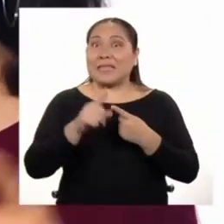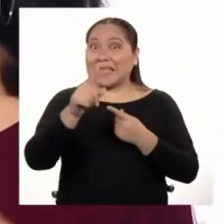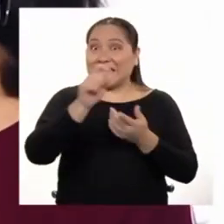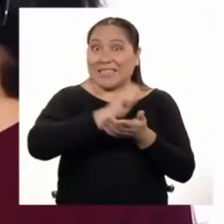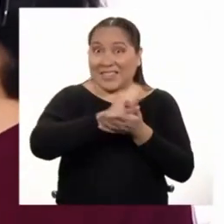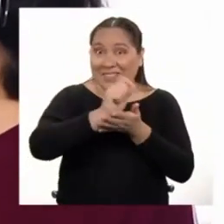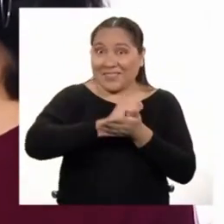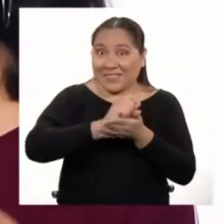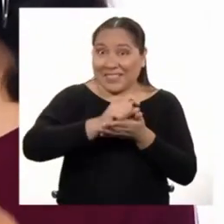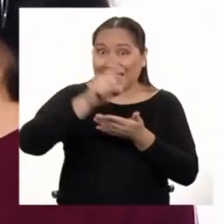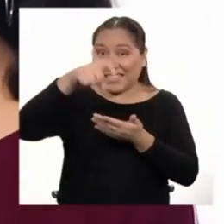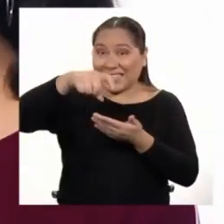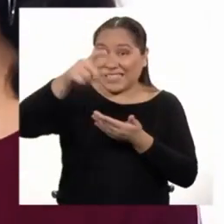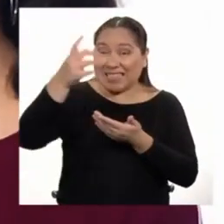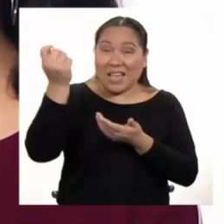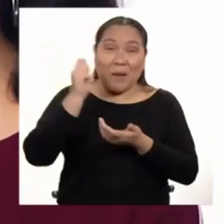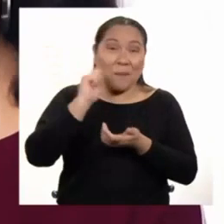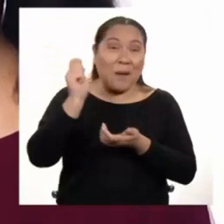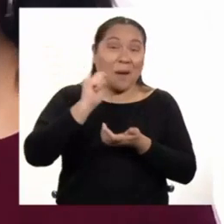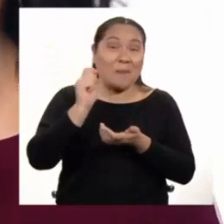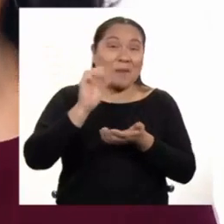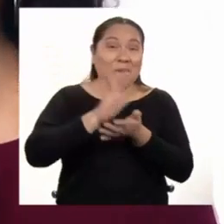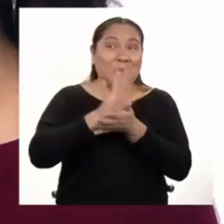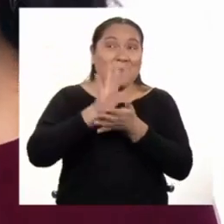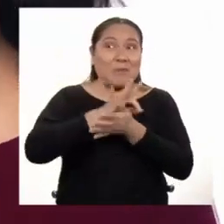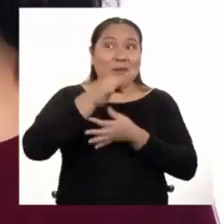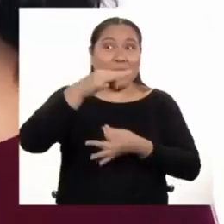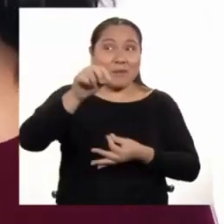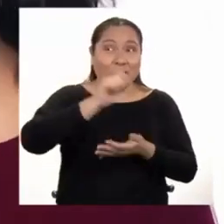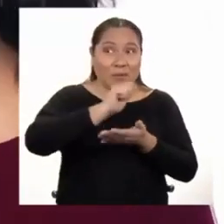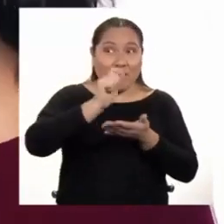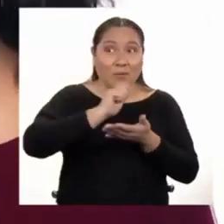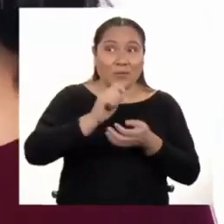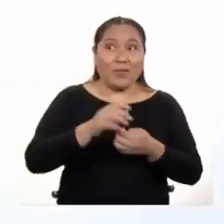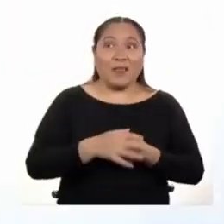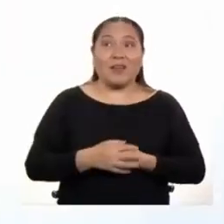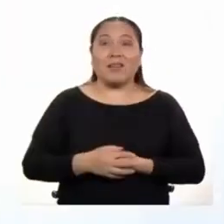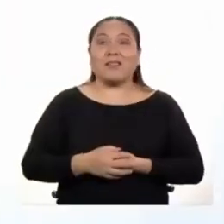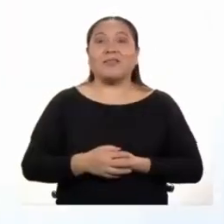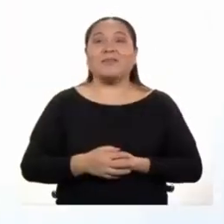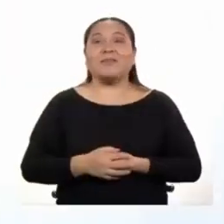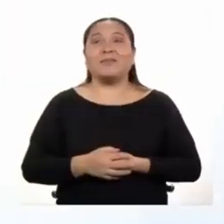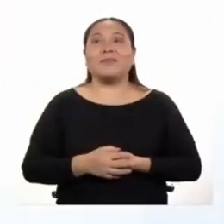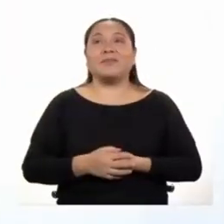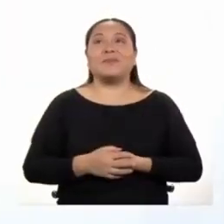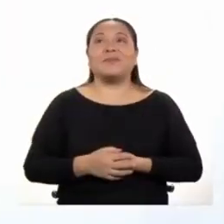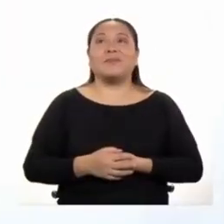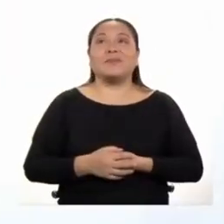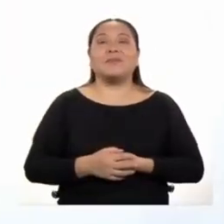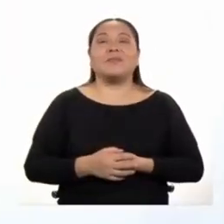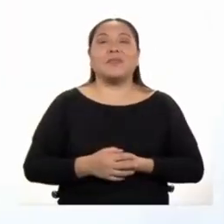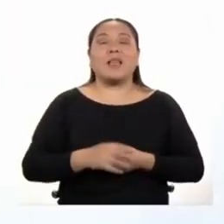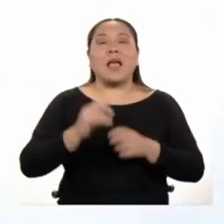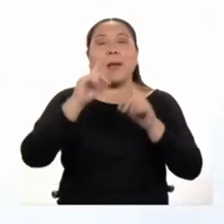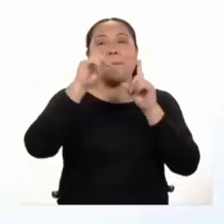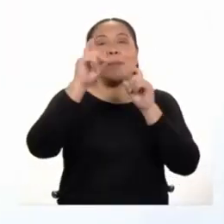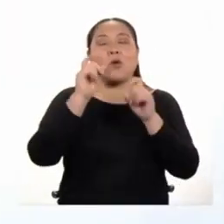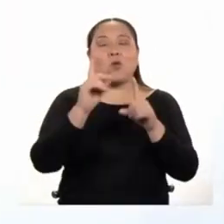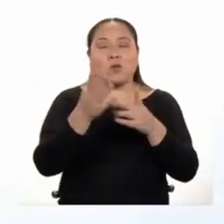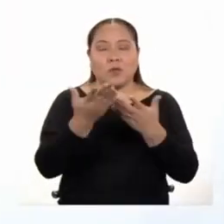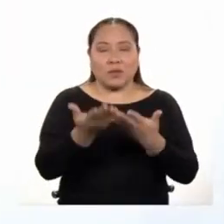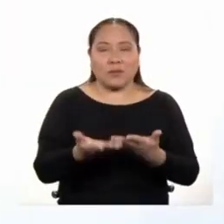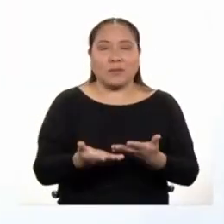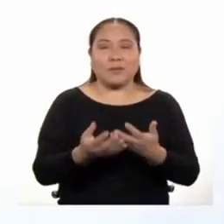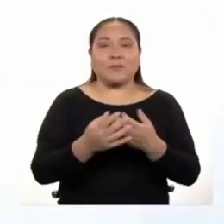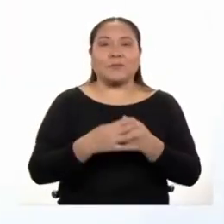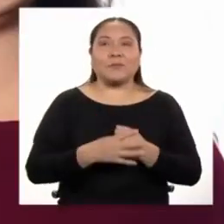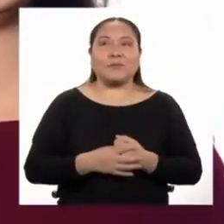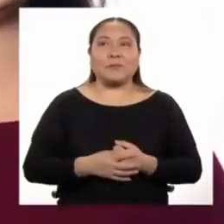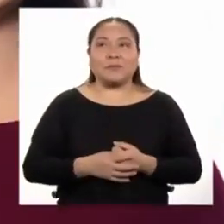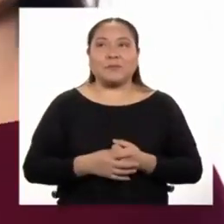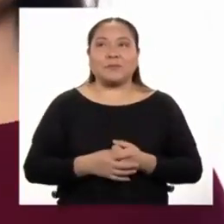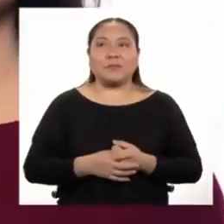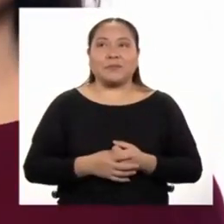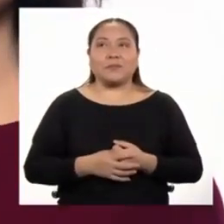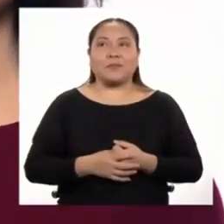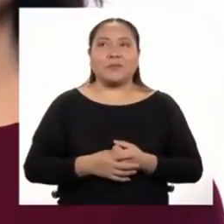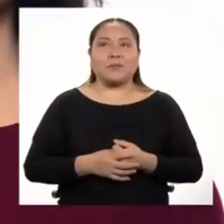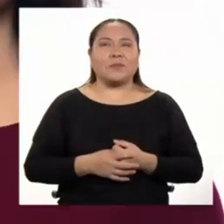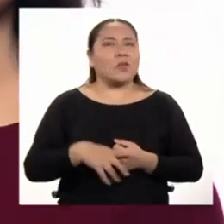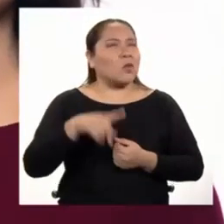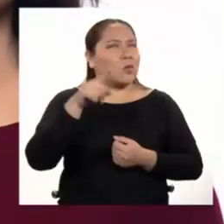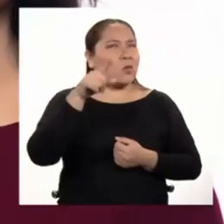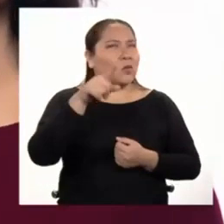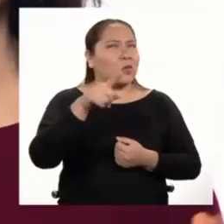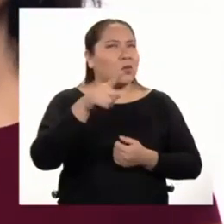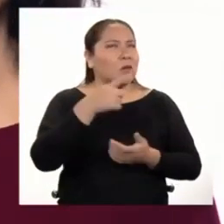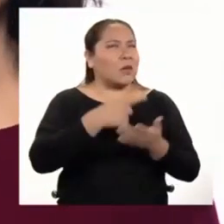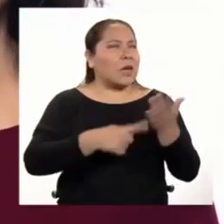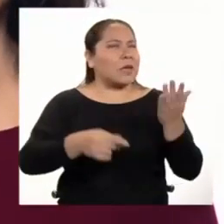el que necesitan traer lápiz y papel para tomar nota. Las preguntas son: ¿qué